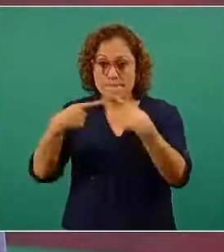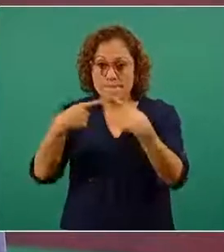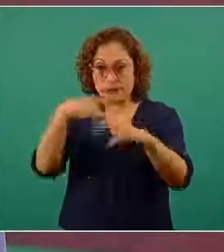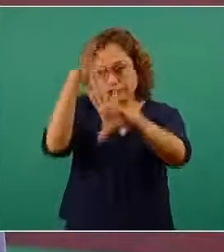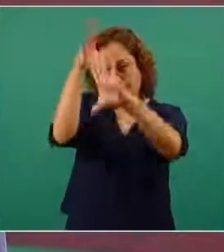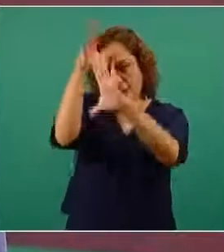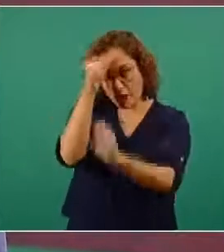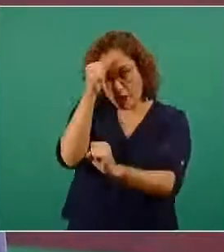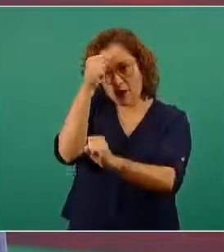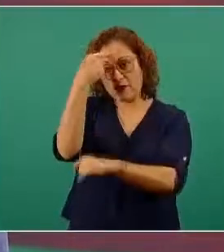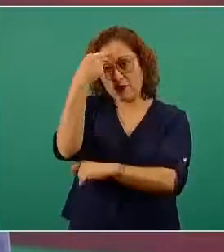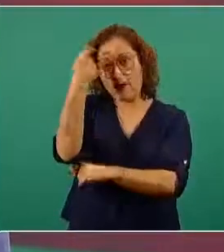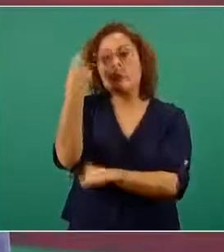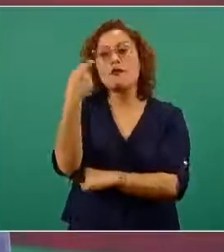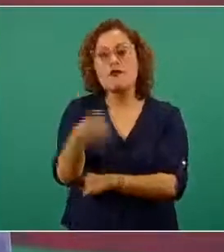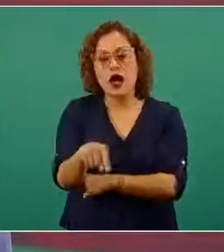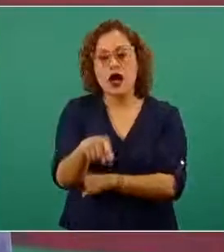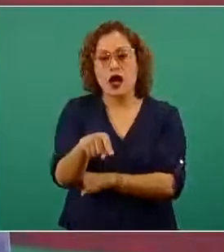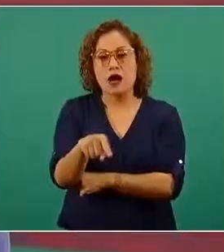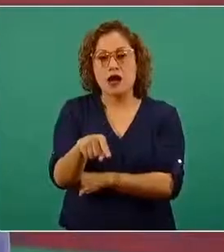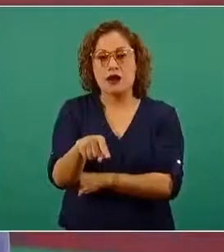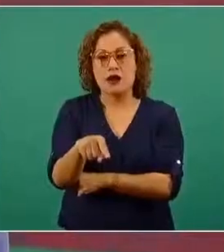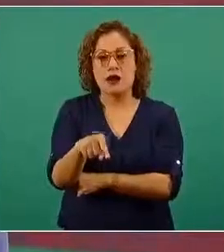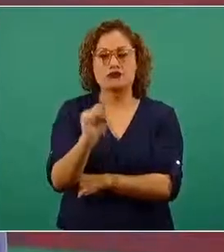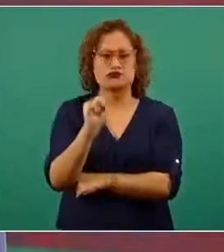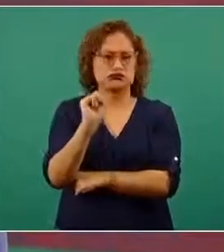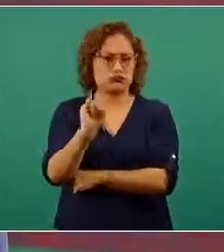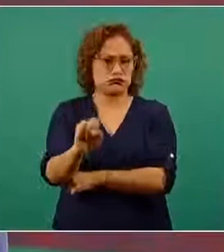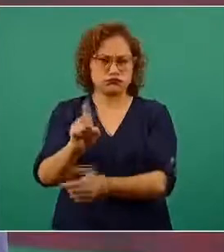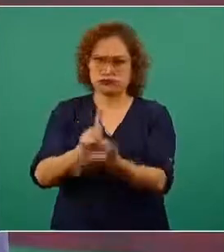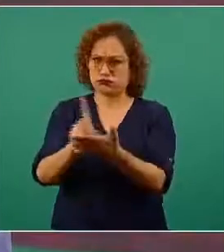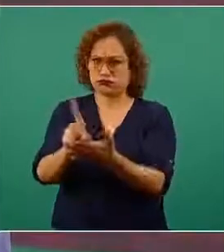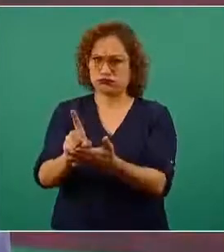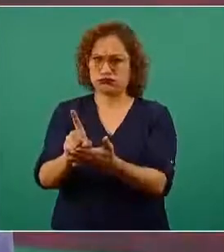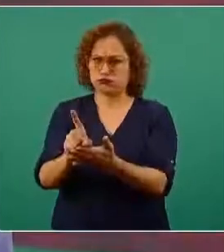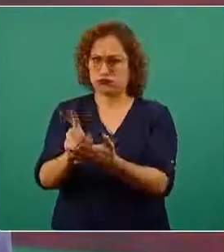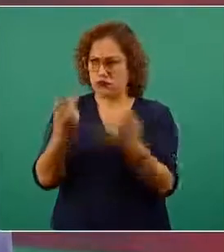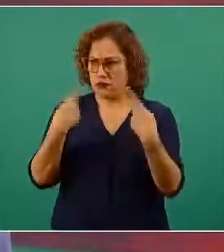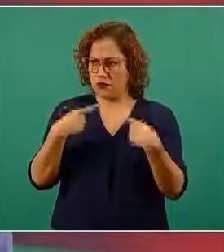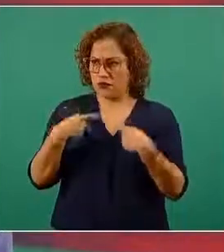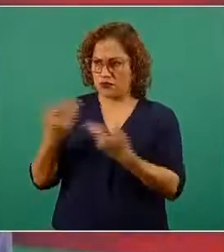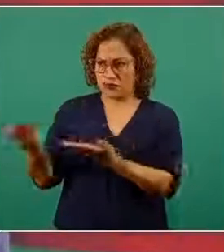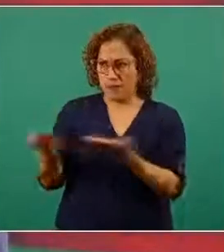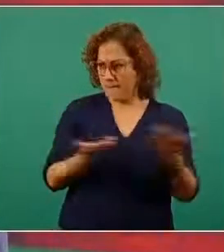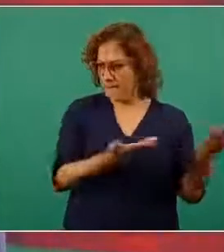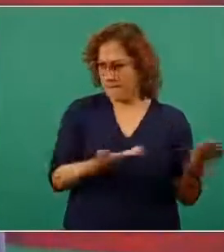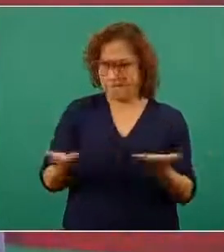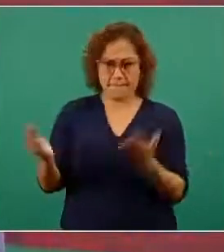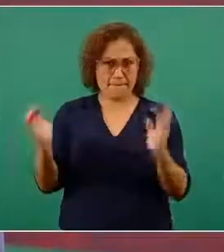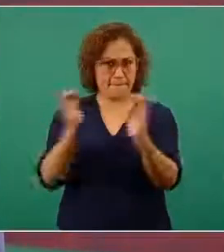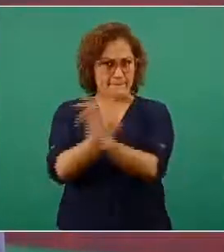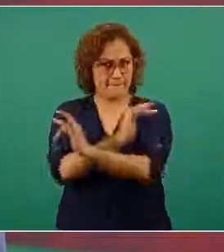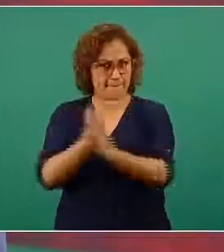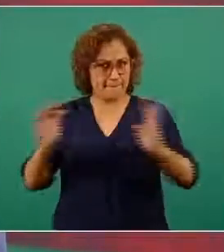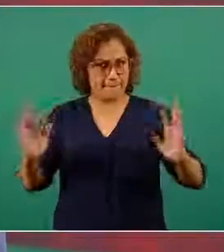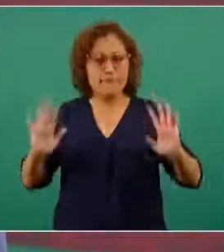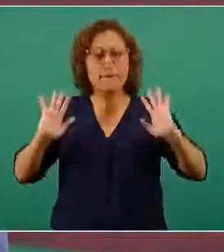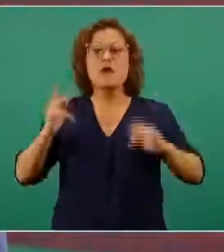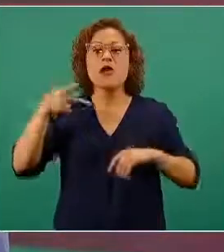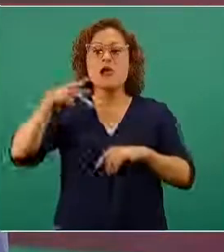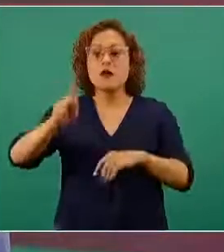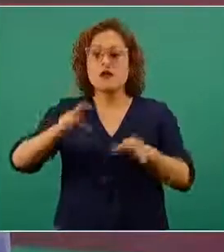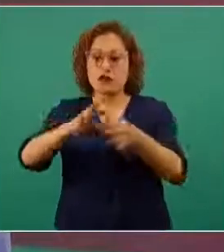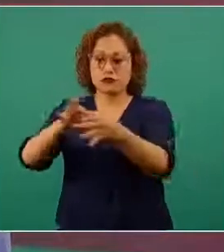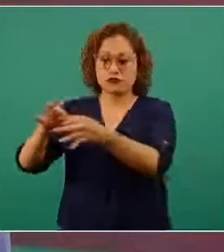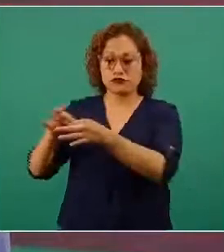acceso, permitiendo los derechos de tránsito de las personas, pero logrando un nivel muy alto de solidaridad